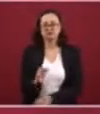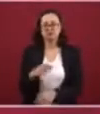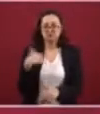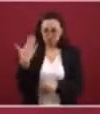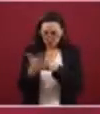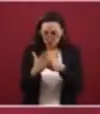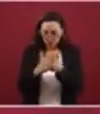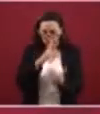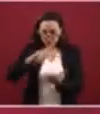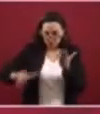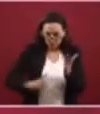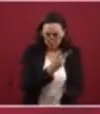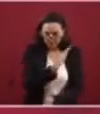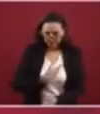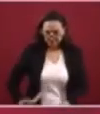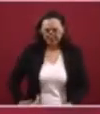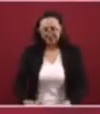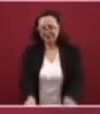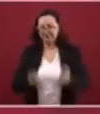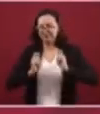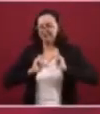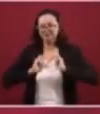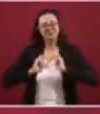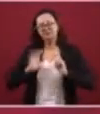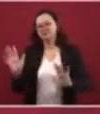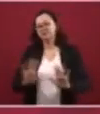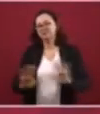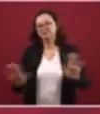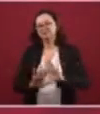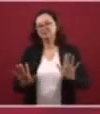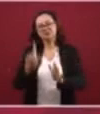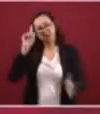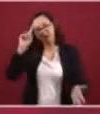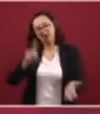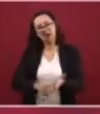de la reelección. No creo en eso.